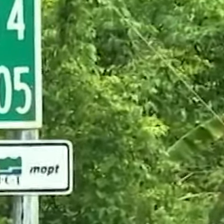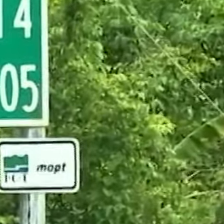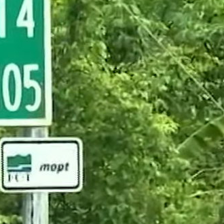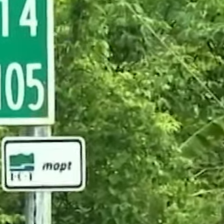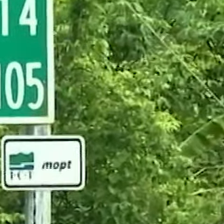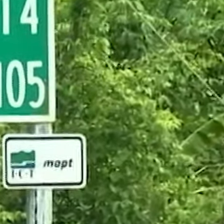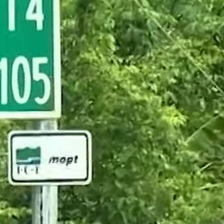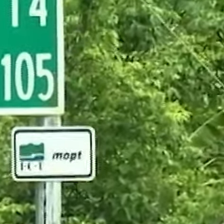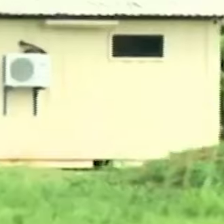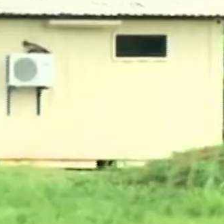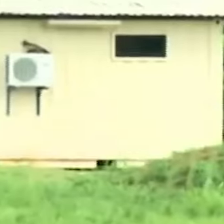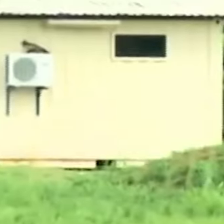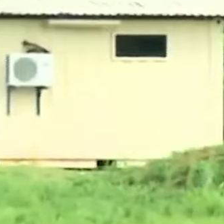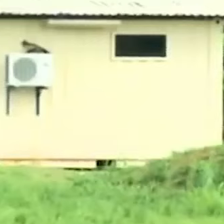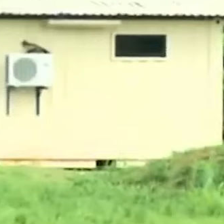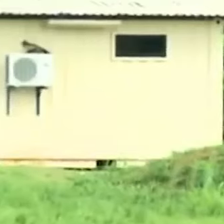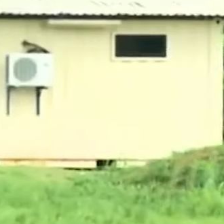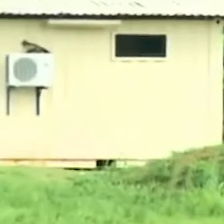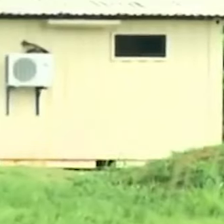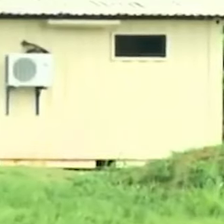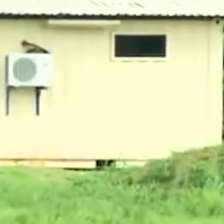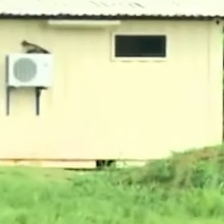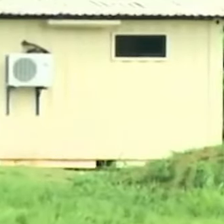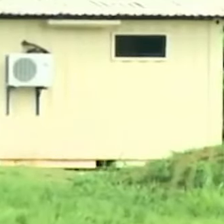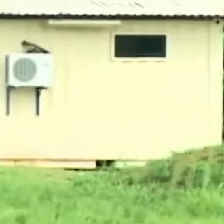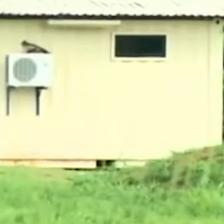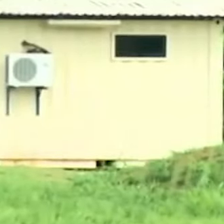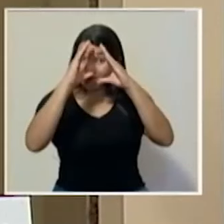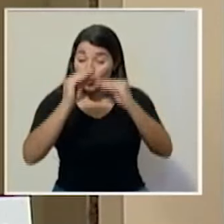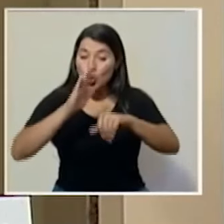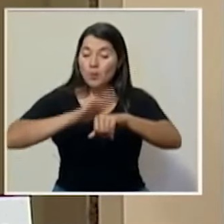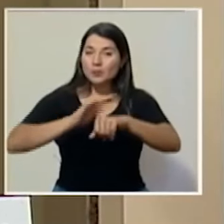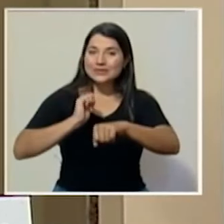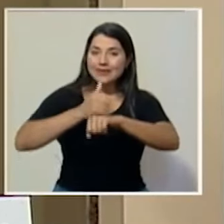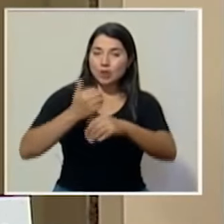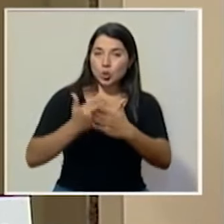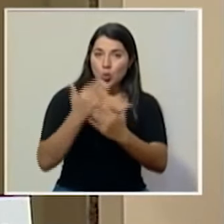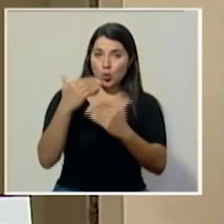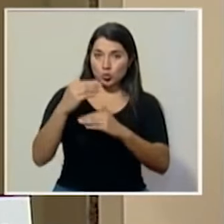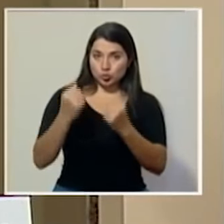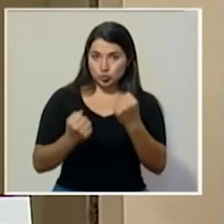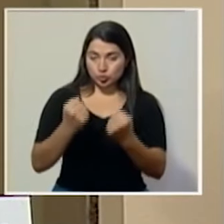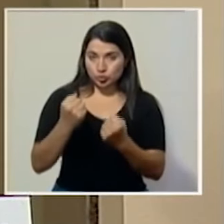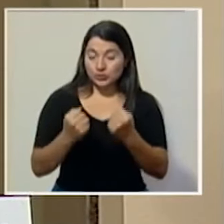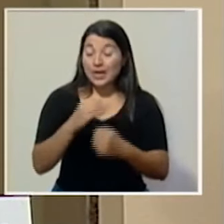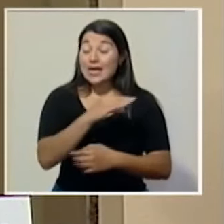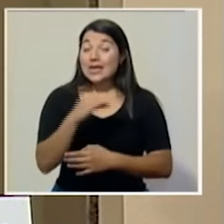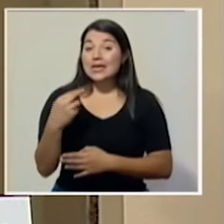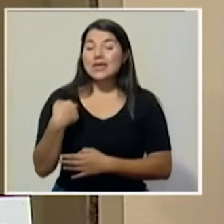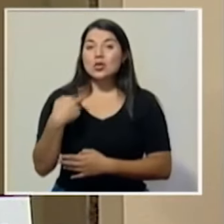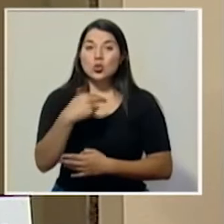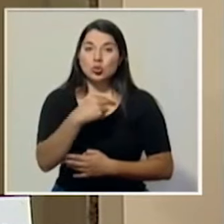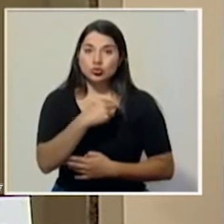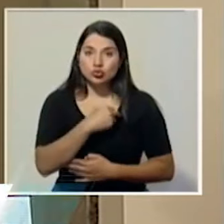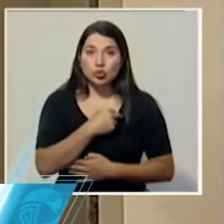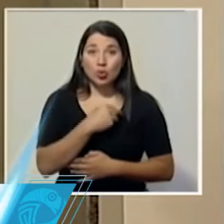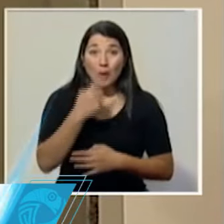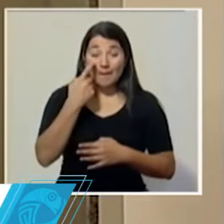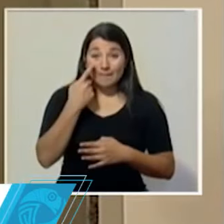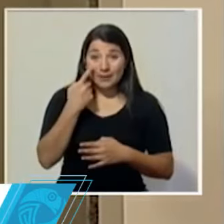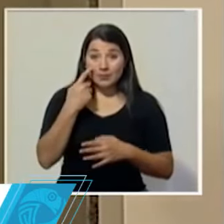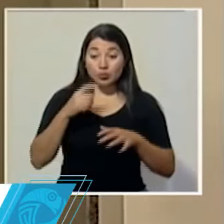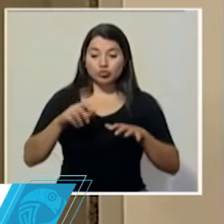por placa se restringe a un día entre semana y un día el fin de semana. Se ha identificado como la movilidad entre